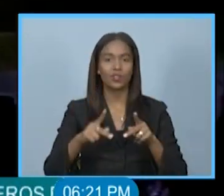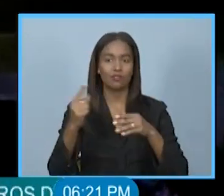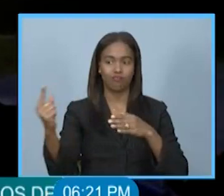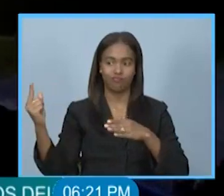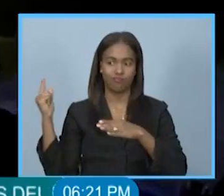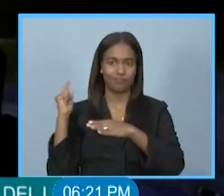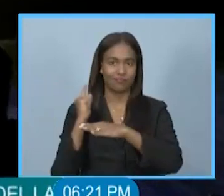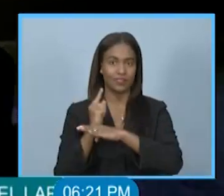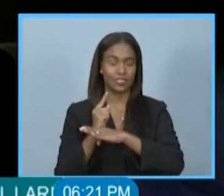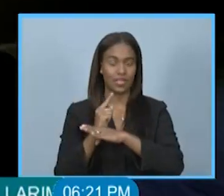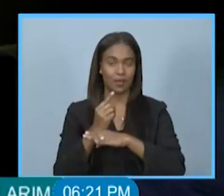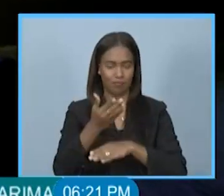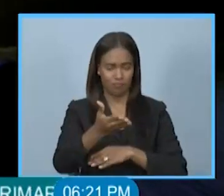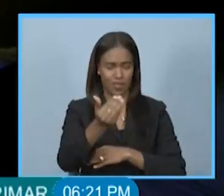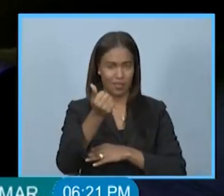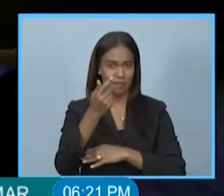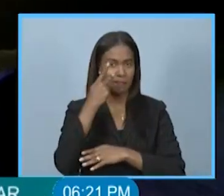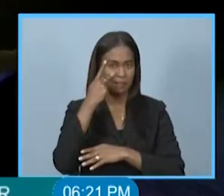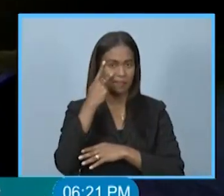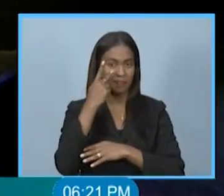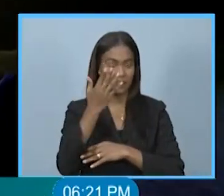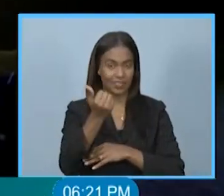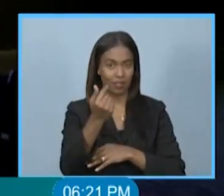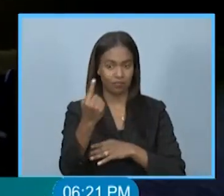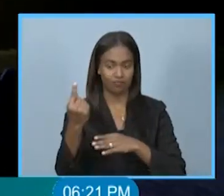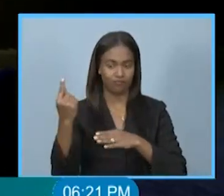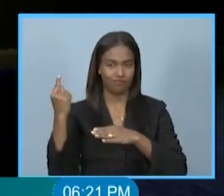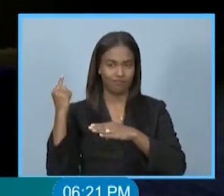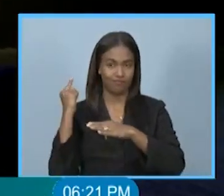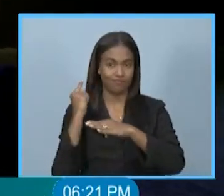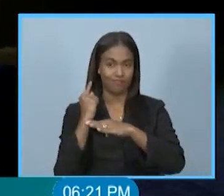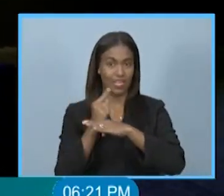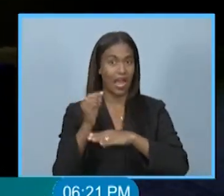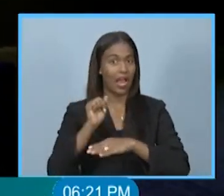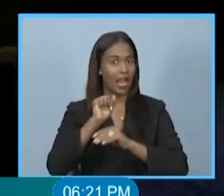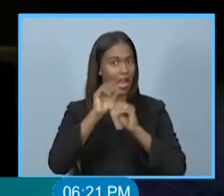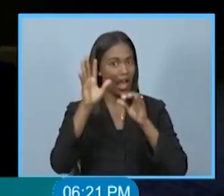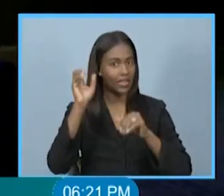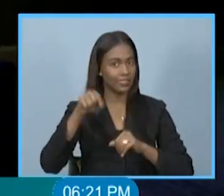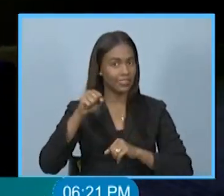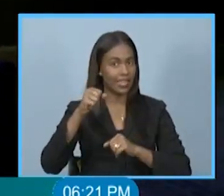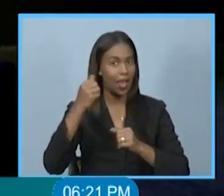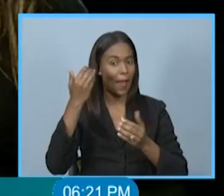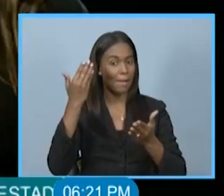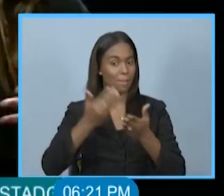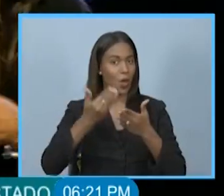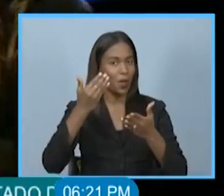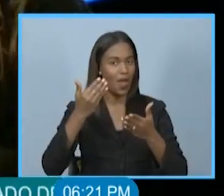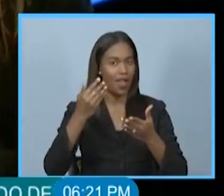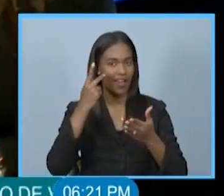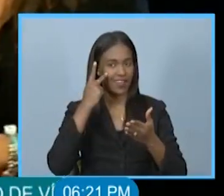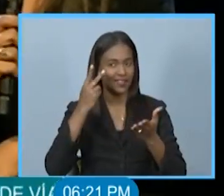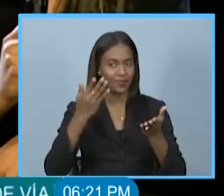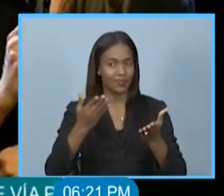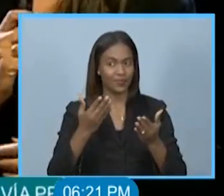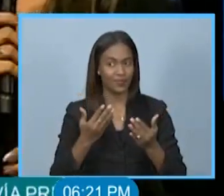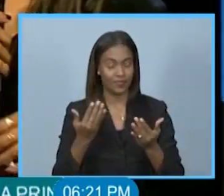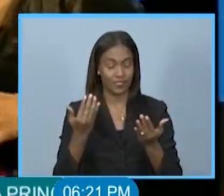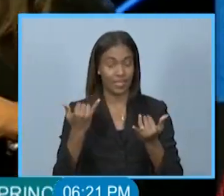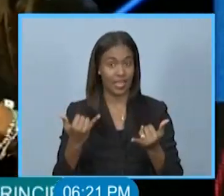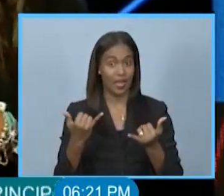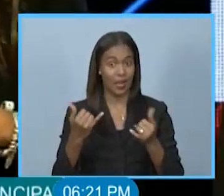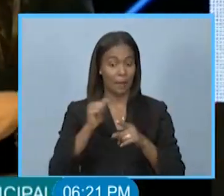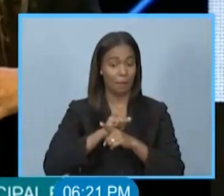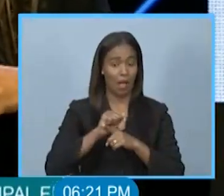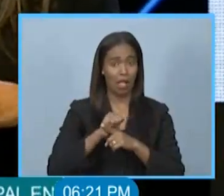en el público así que bueno Ven por aquí Ven por aquí mi amor claro que sí vamos prueba de fuego en vivo no hay